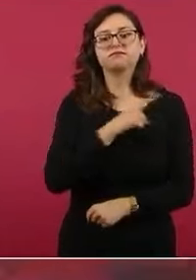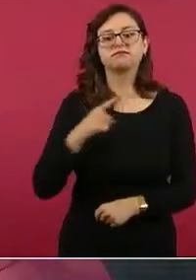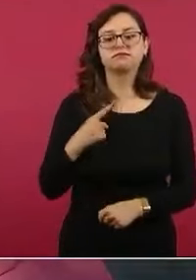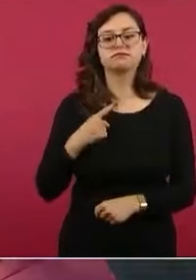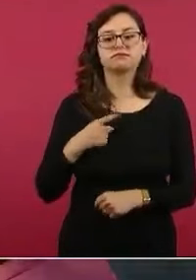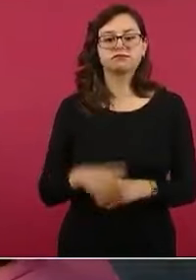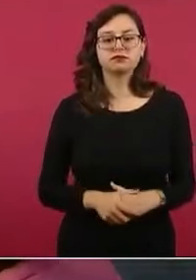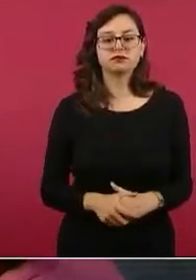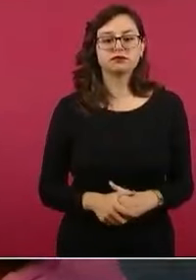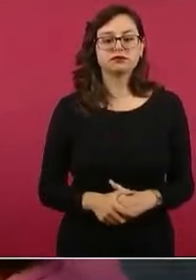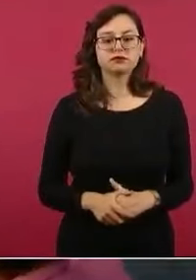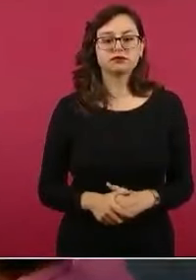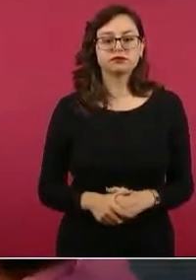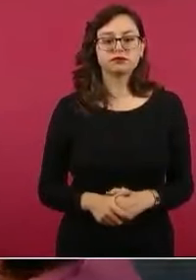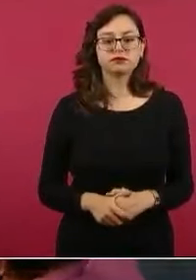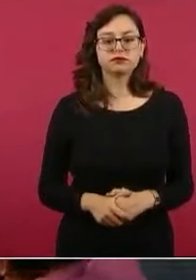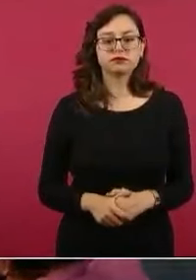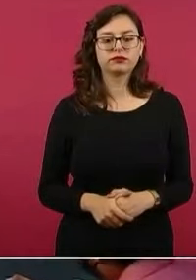bien.